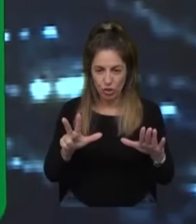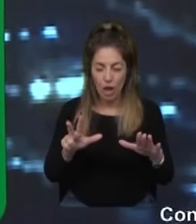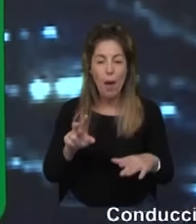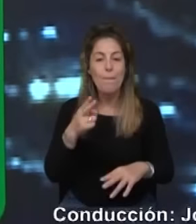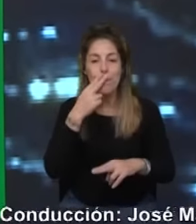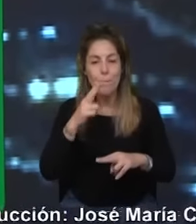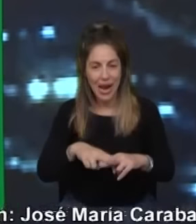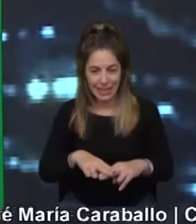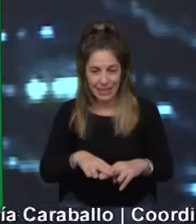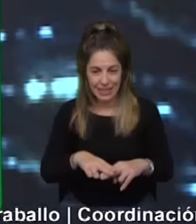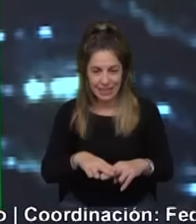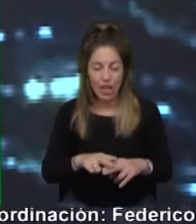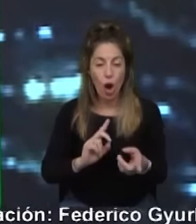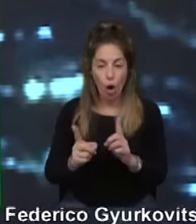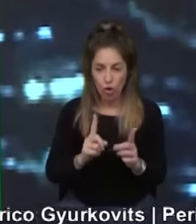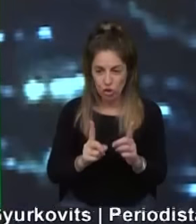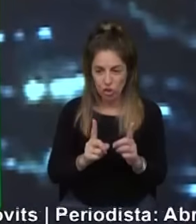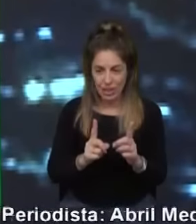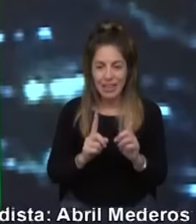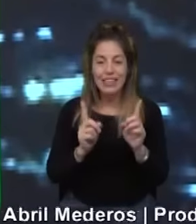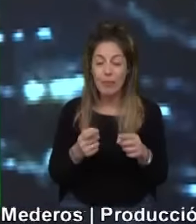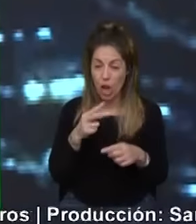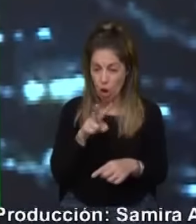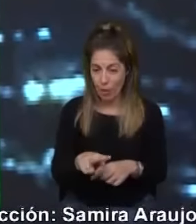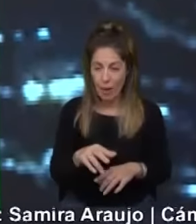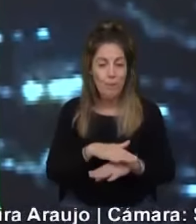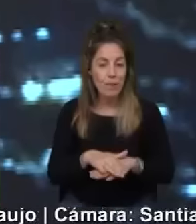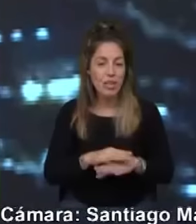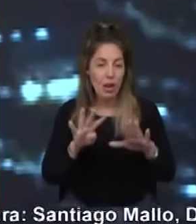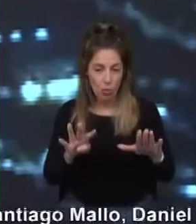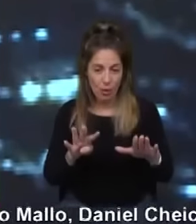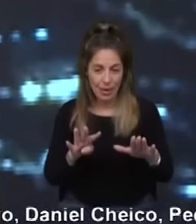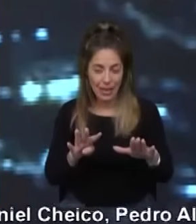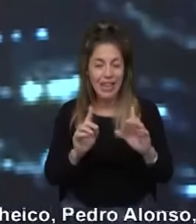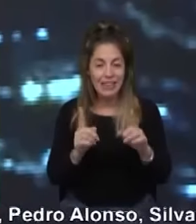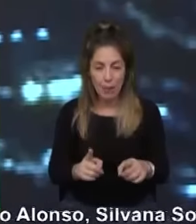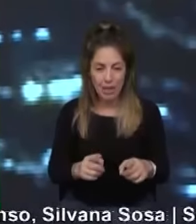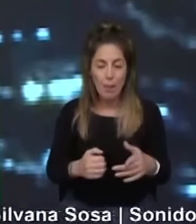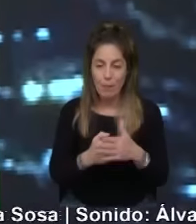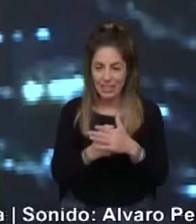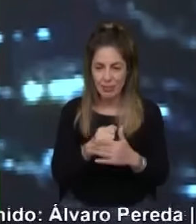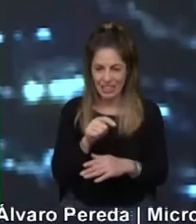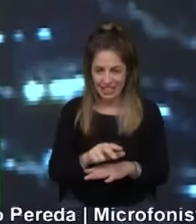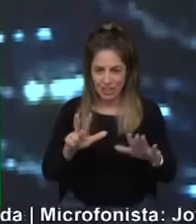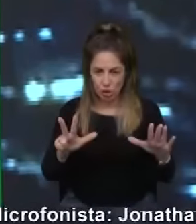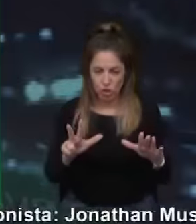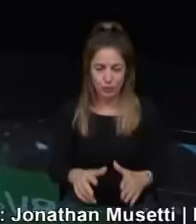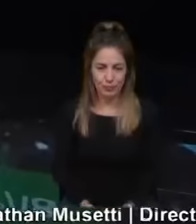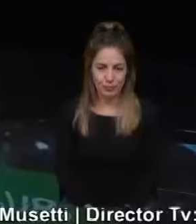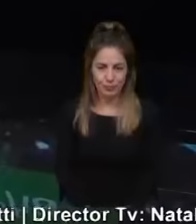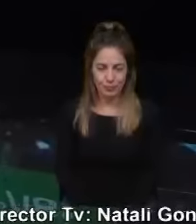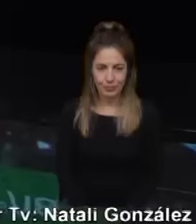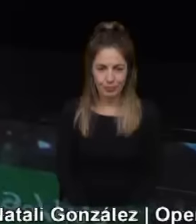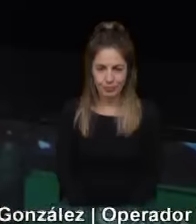el martes 11, también lo ven en pantalla, la mínima será de 9 y también será de 18 y la máxima.